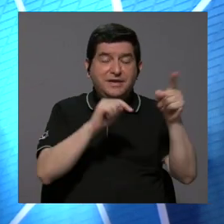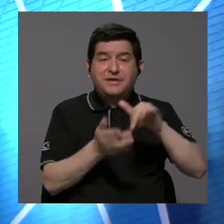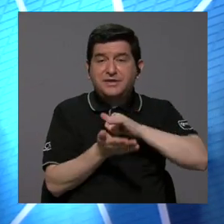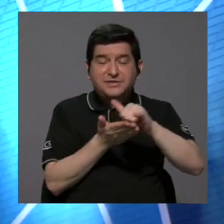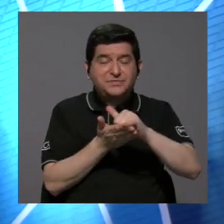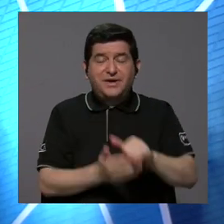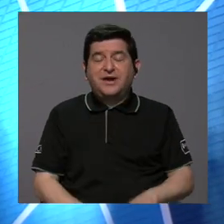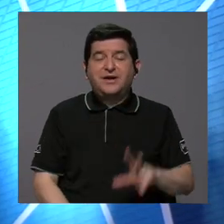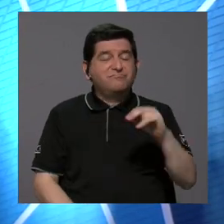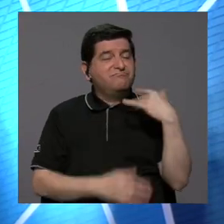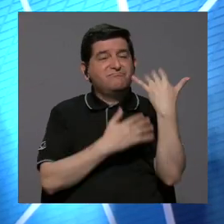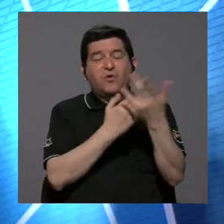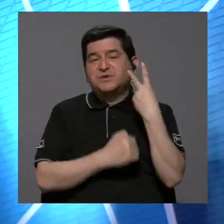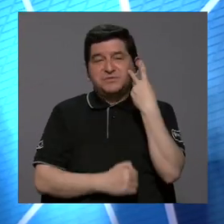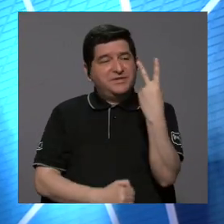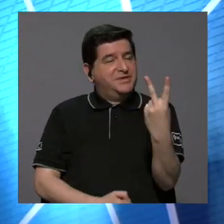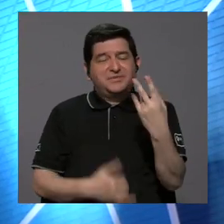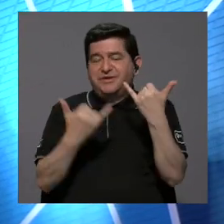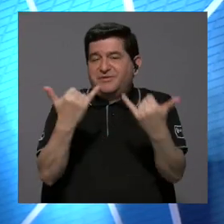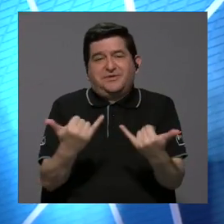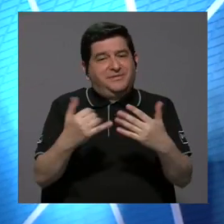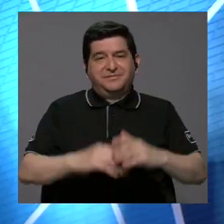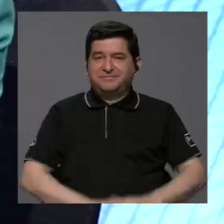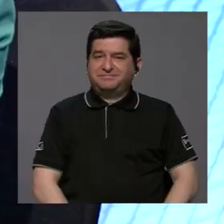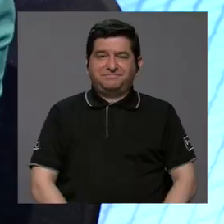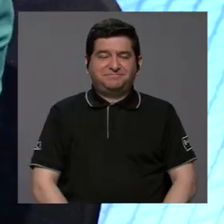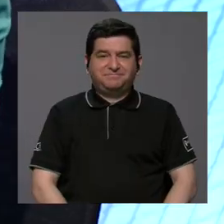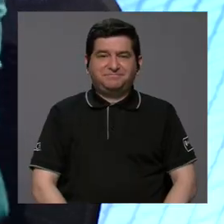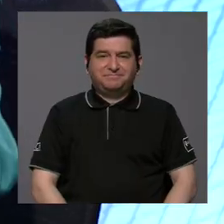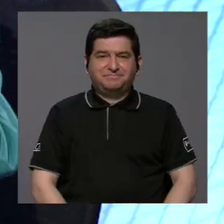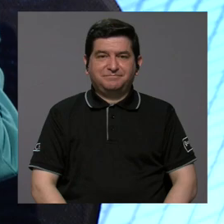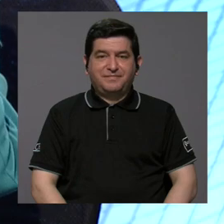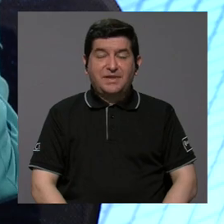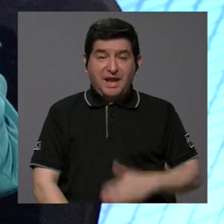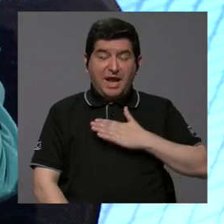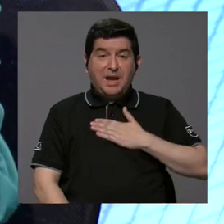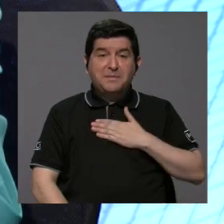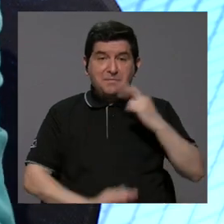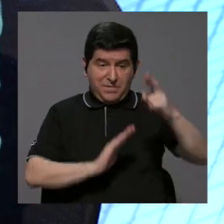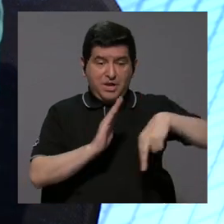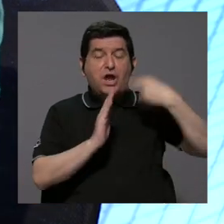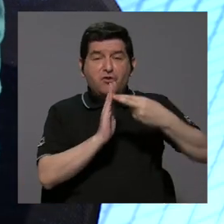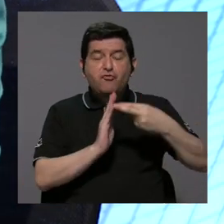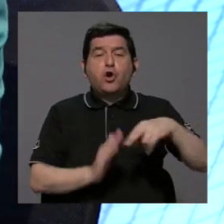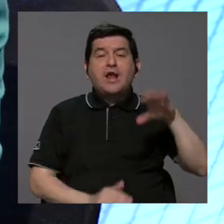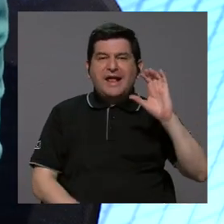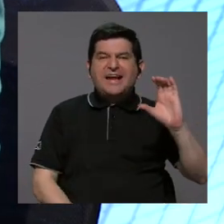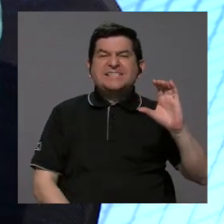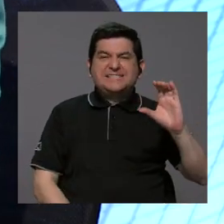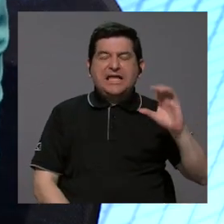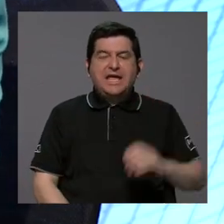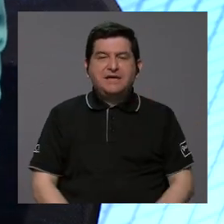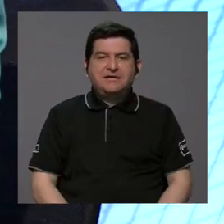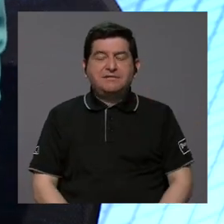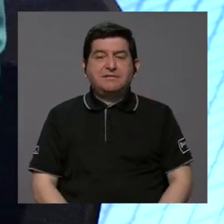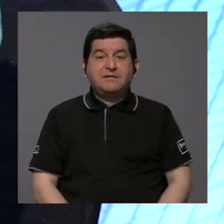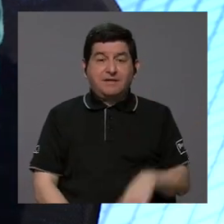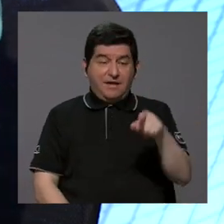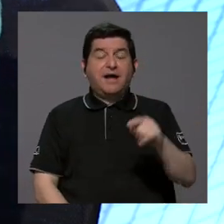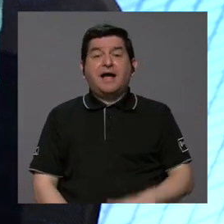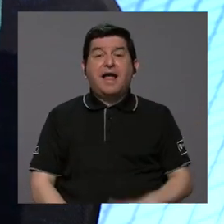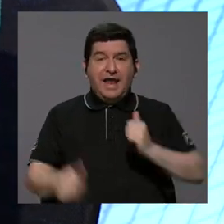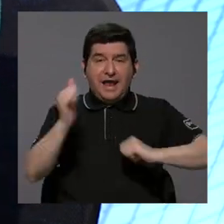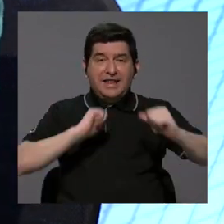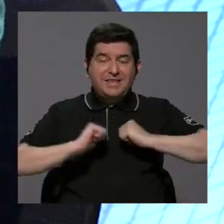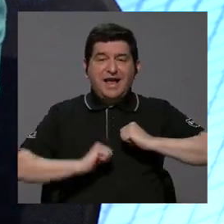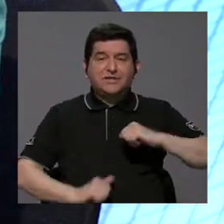no vayan esperando ver el fantasma la ópera y nada pues me dieron el rol de Christine y fue en el teatro castella Por cierto